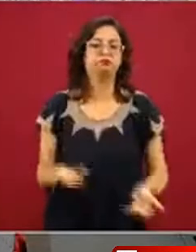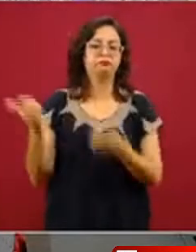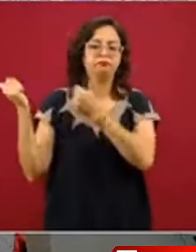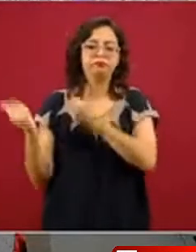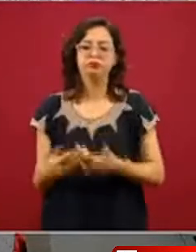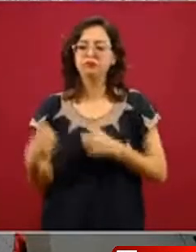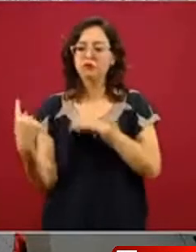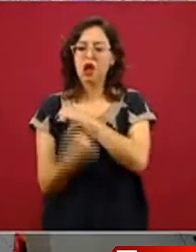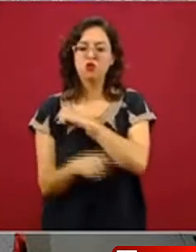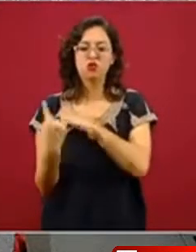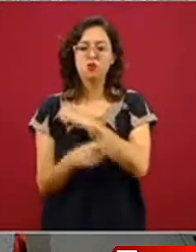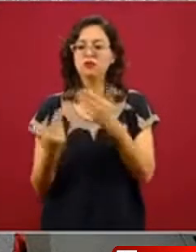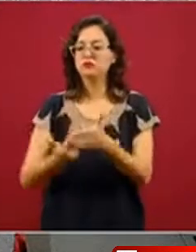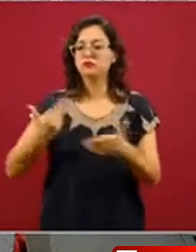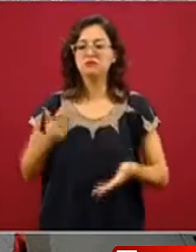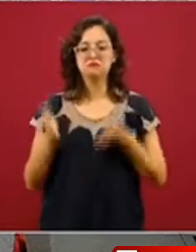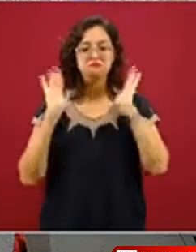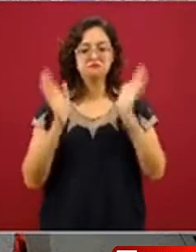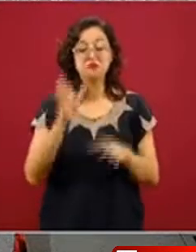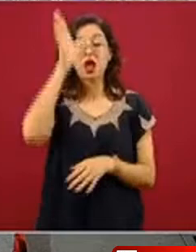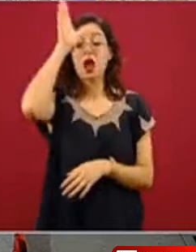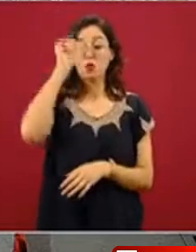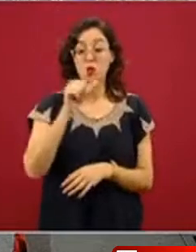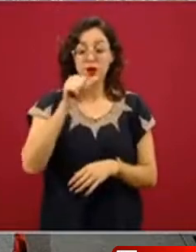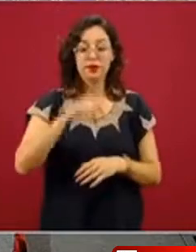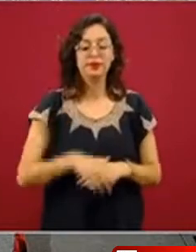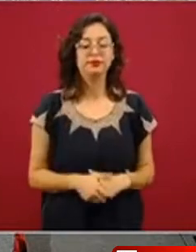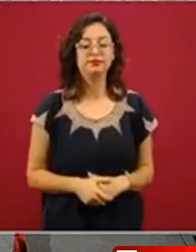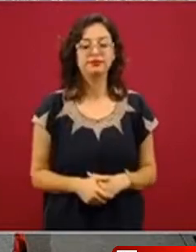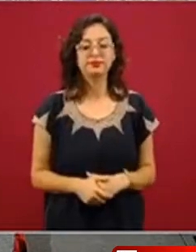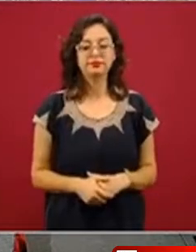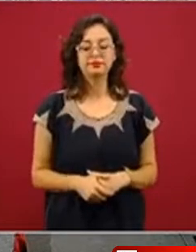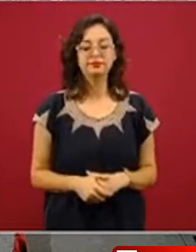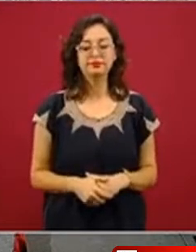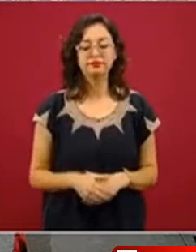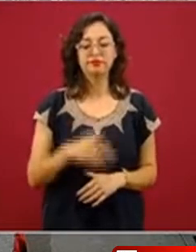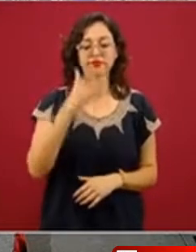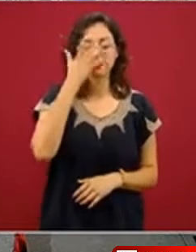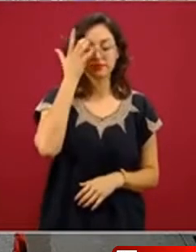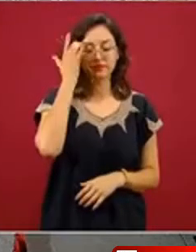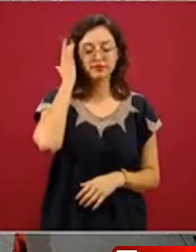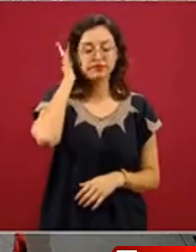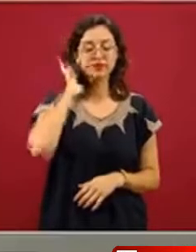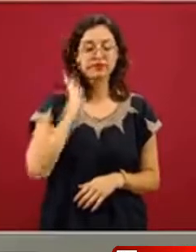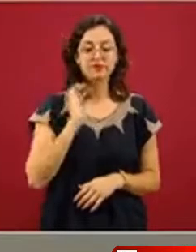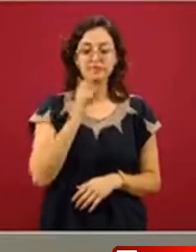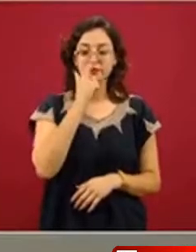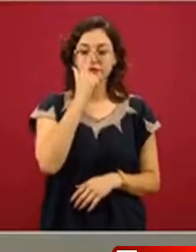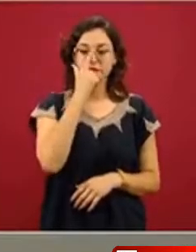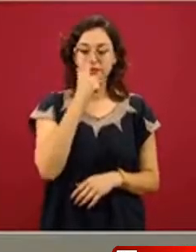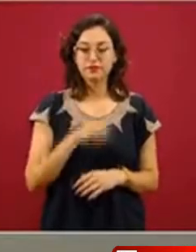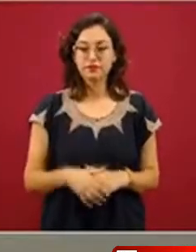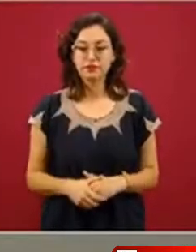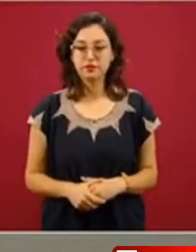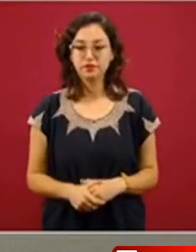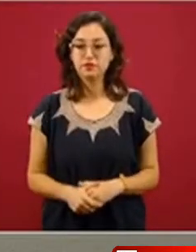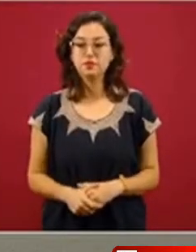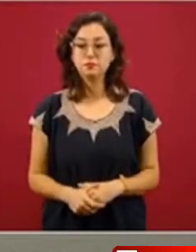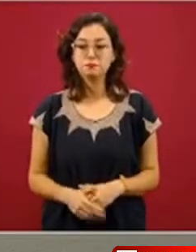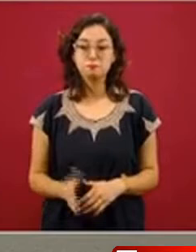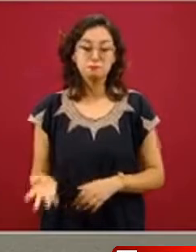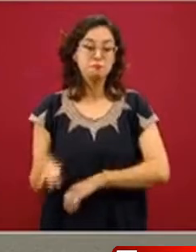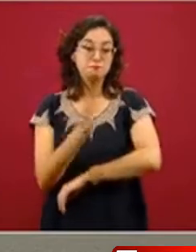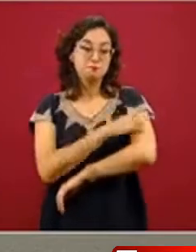que ya está pactada previamente. Y lo que parece ser es que hay buenas posibilidades de que la vacuna llegue